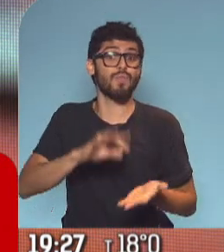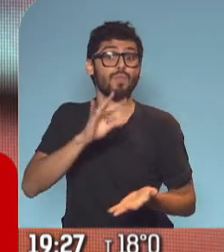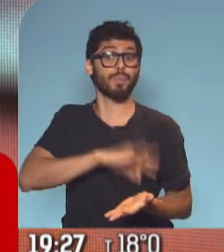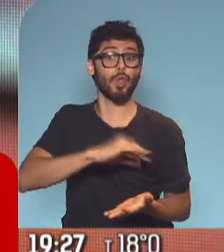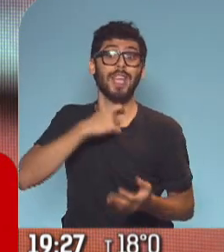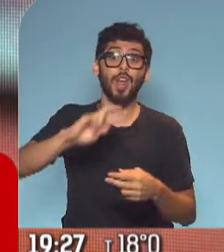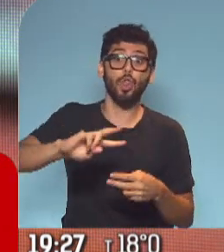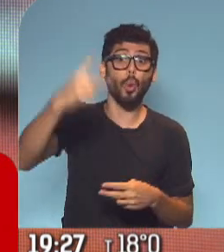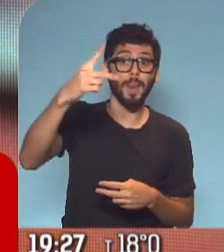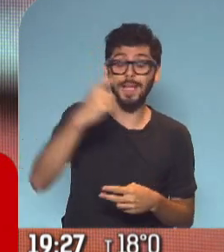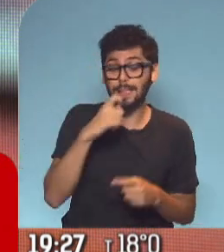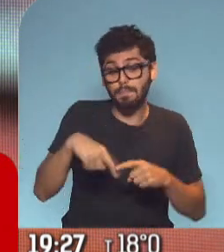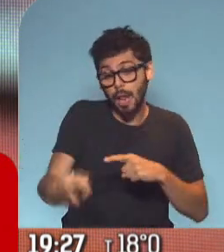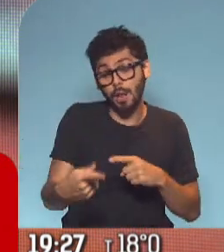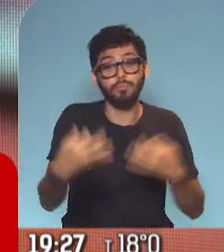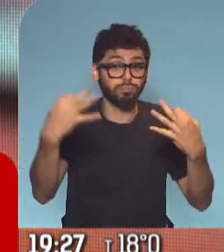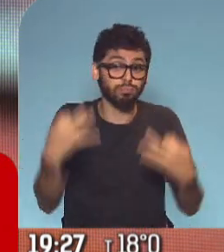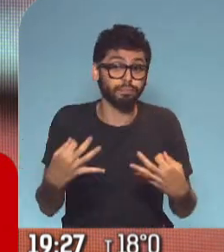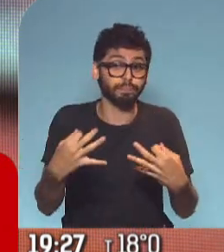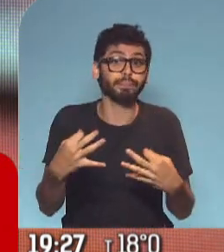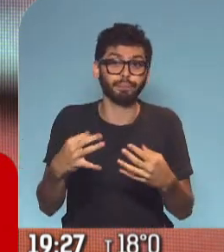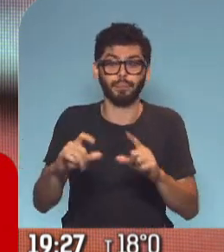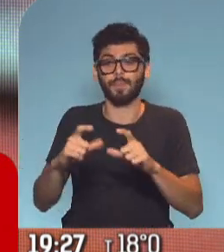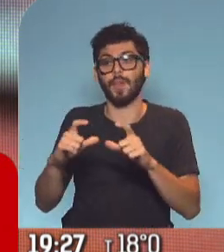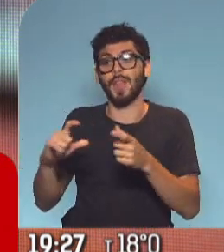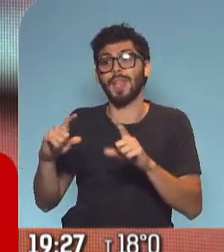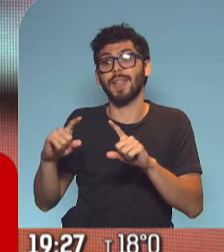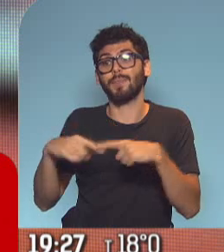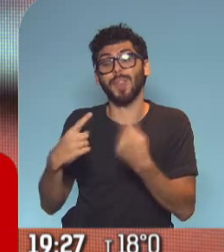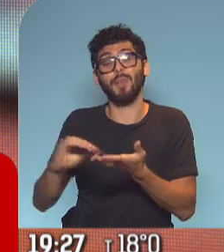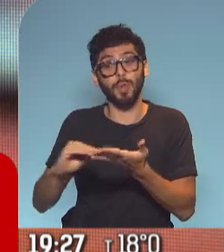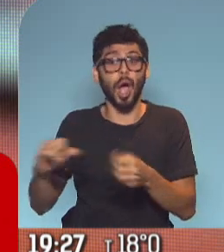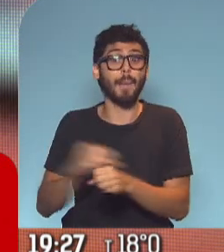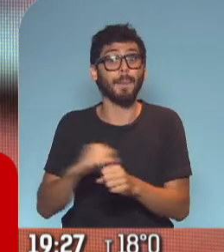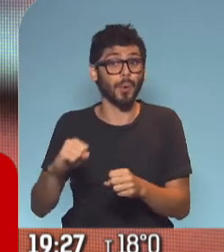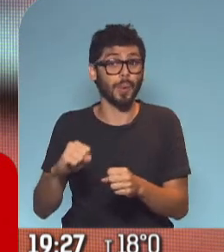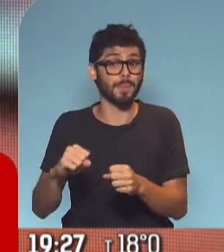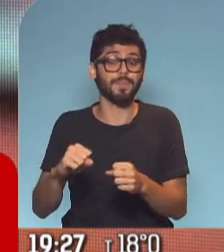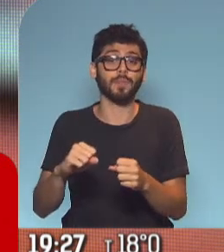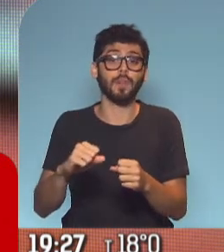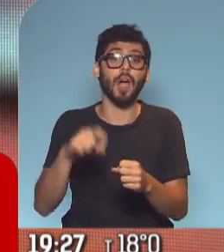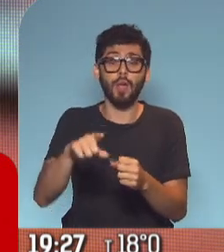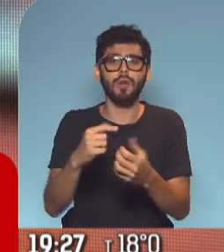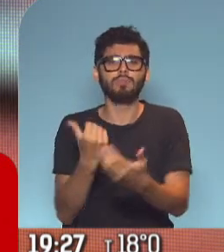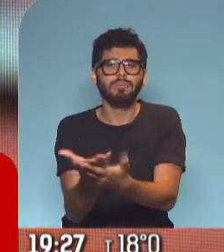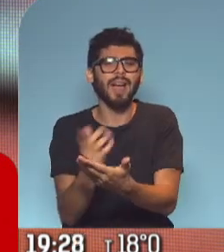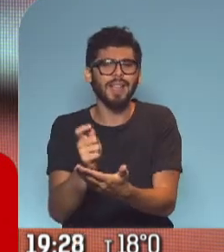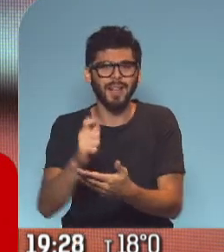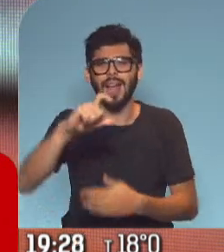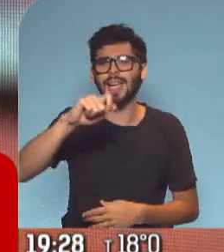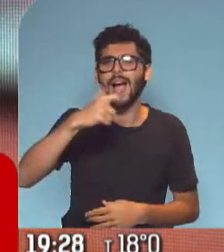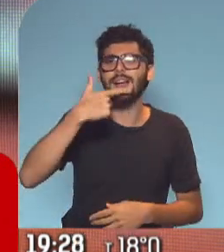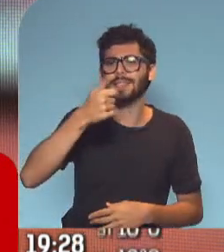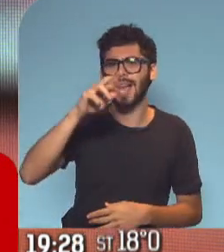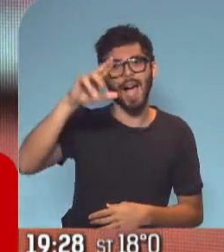está si todo sale bien va a tener dictamen de comisiones en la cámara de votos hay ingreso este proyecto presentado por el diputado marcelo casaretto que